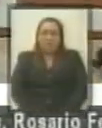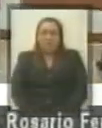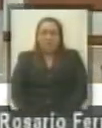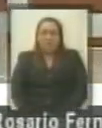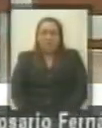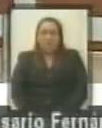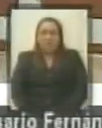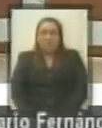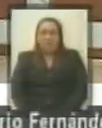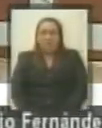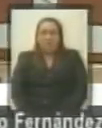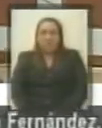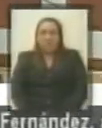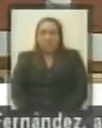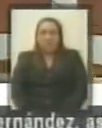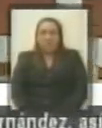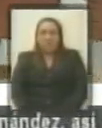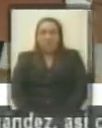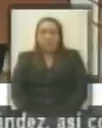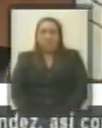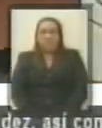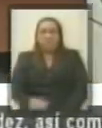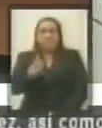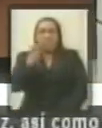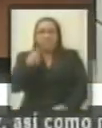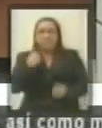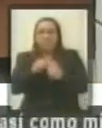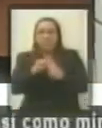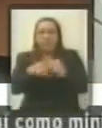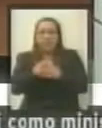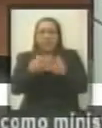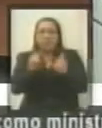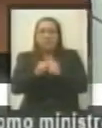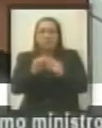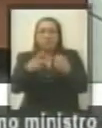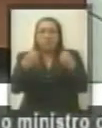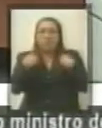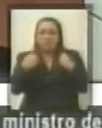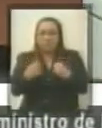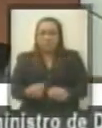Escuchemos al presidente de la Comisión. Se les estará remitiendo dicho informe a sus despachos.